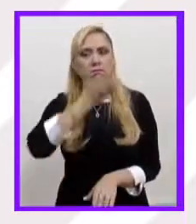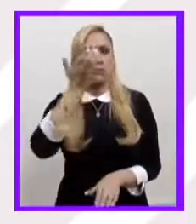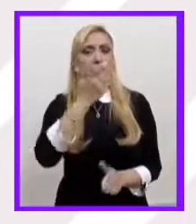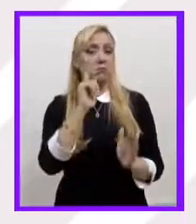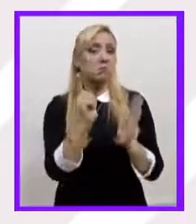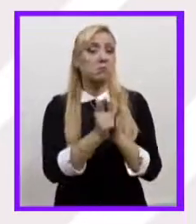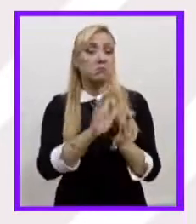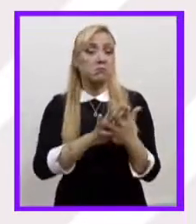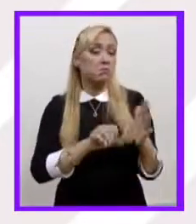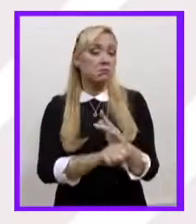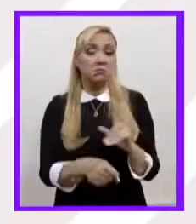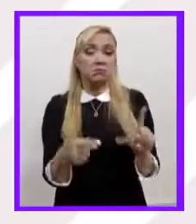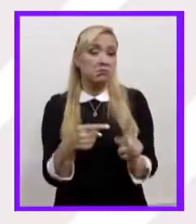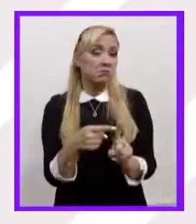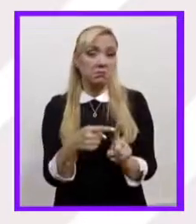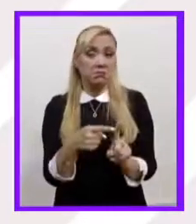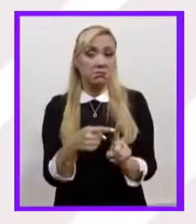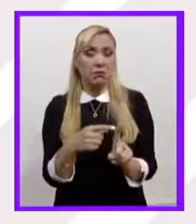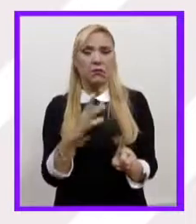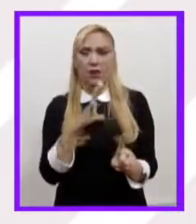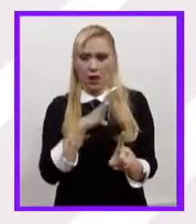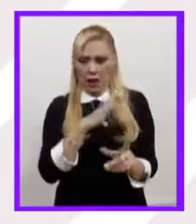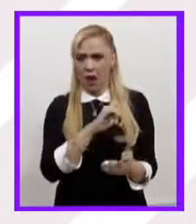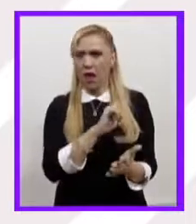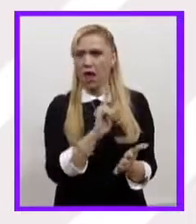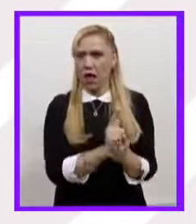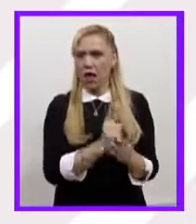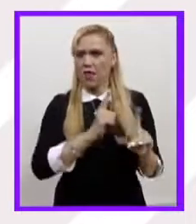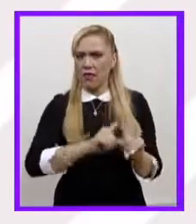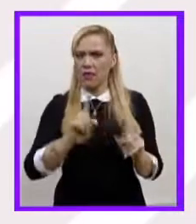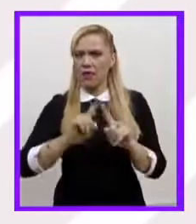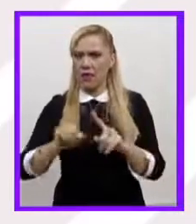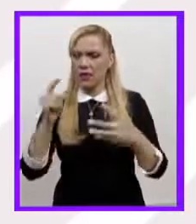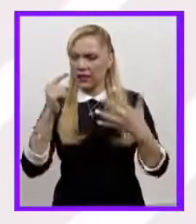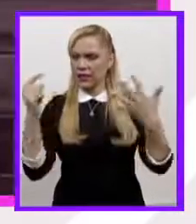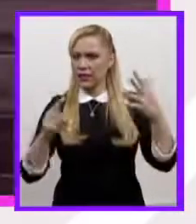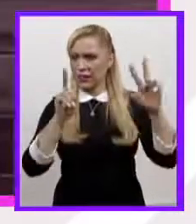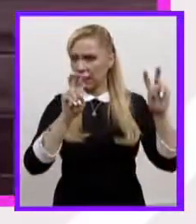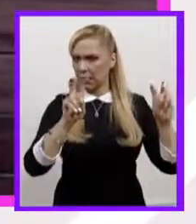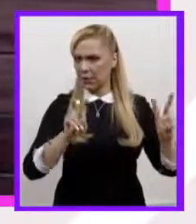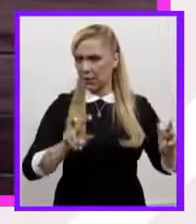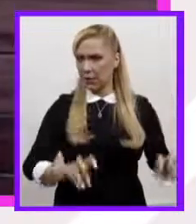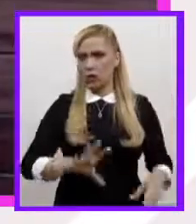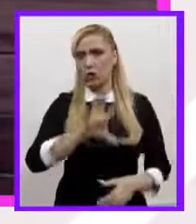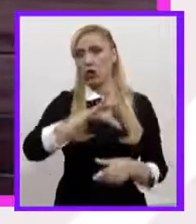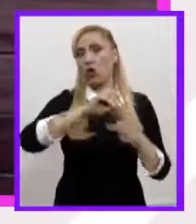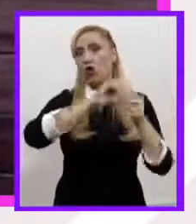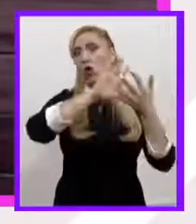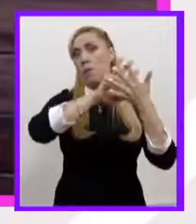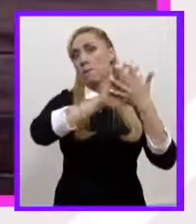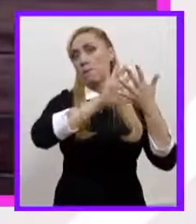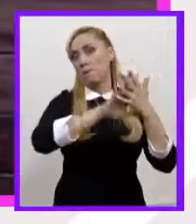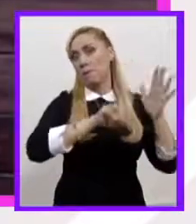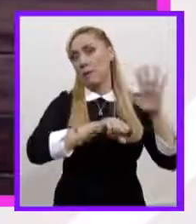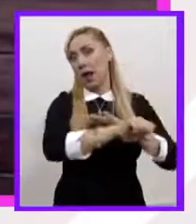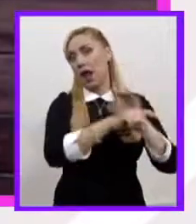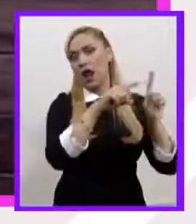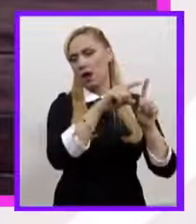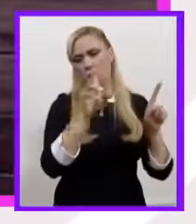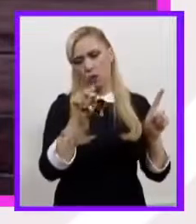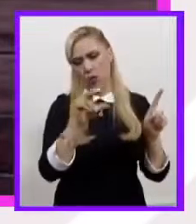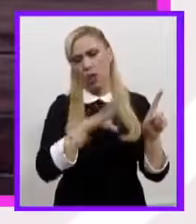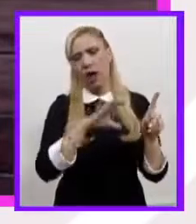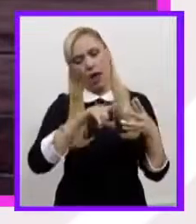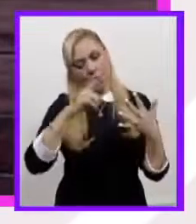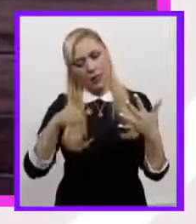jurídico penal. En el derecho existen, como ustedes saben, varias ramas del derecho, no se reduce todo a lo penal y cada rama del derecho